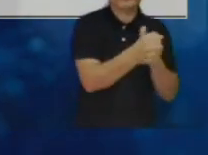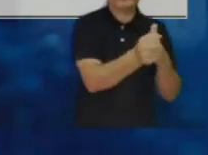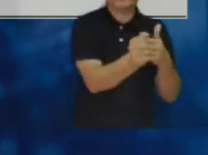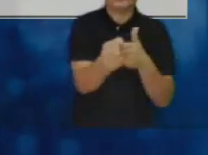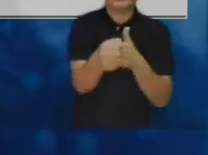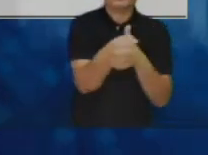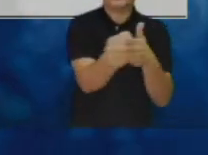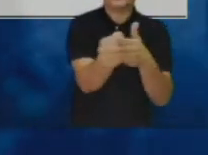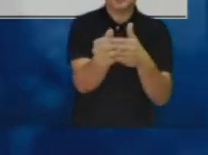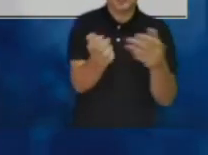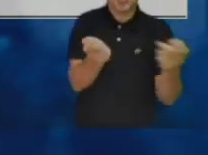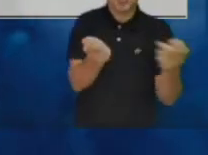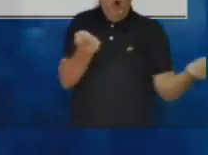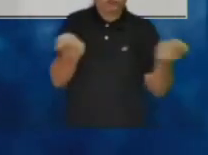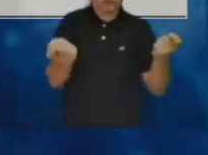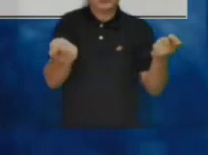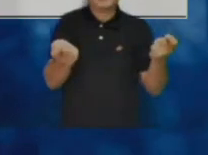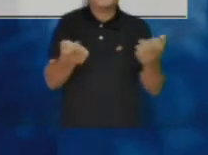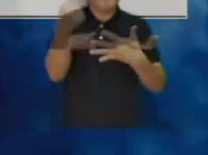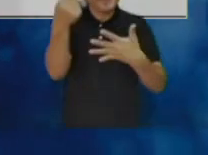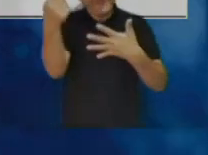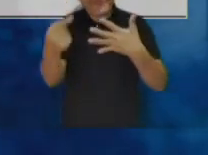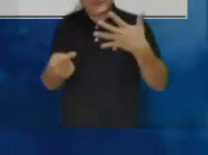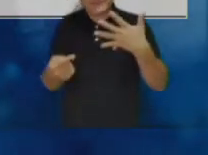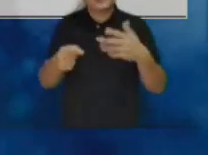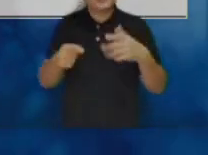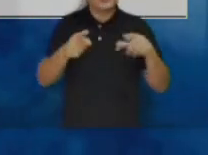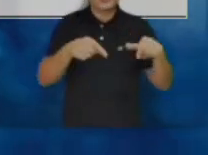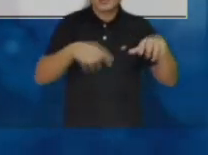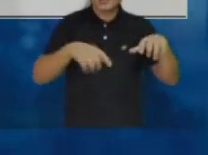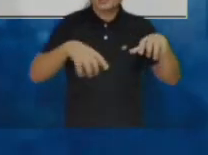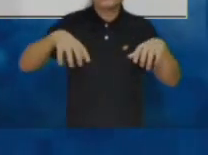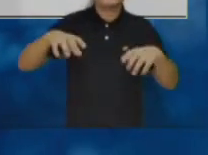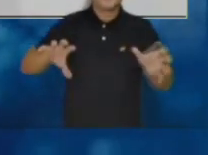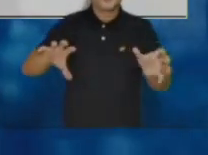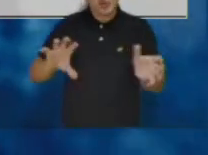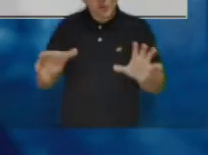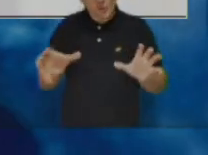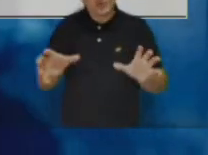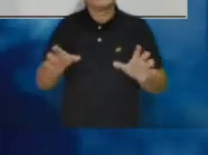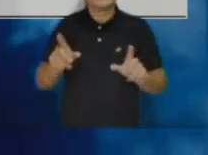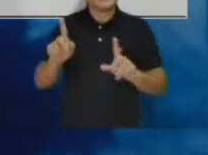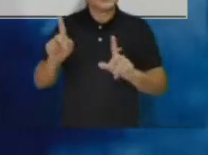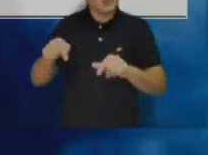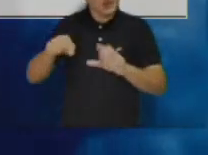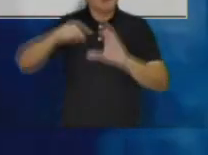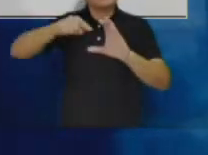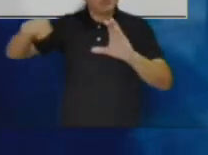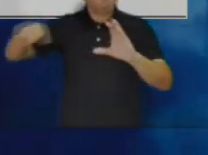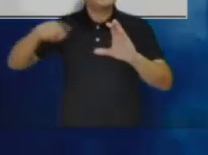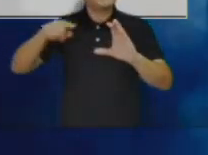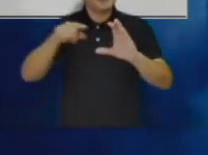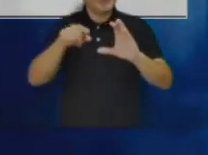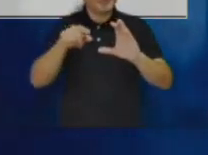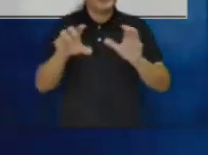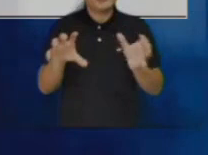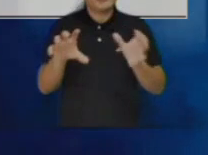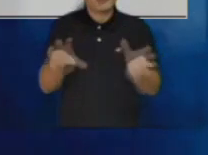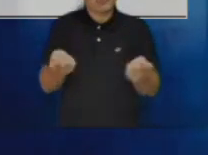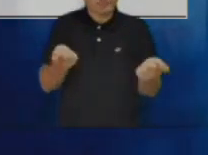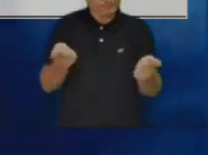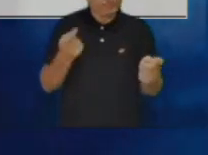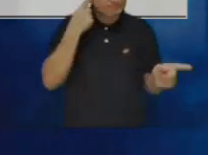Controlamos también la conformidad de las estaciones de radio y sus redes correspondientes, llevando a cabo mediciones